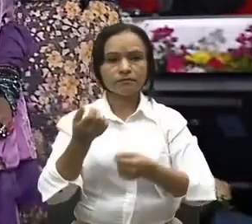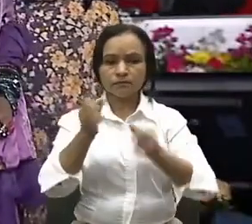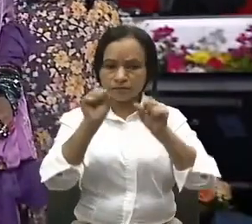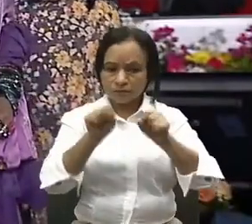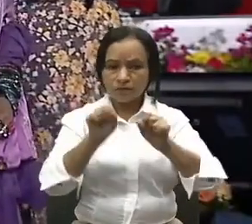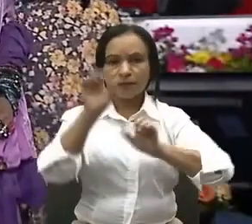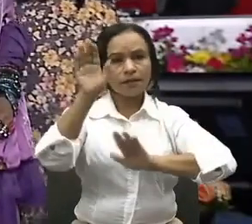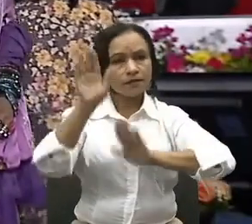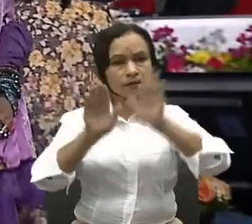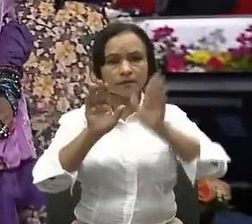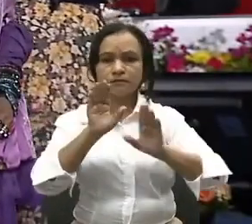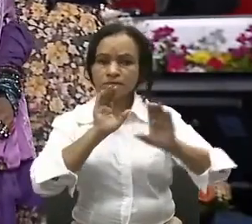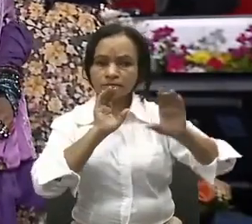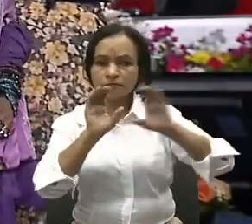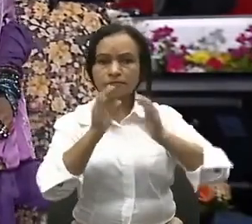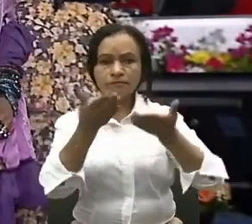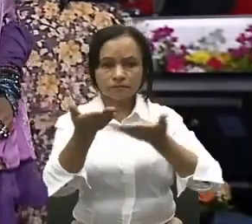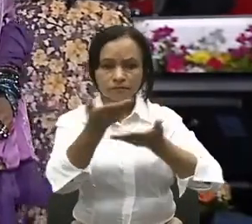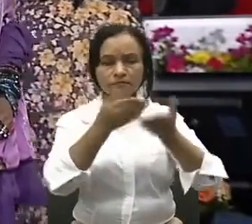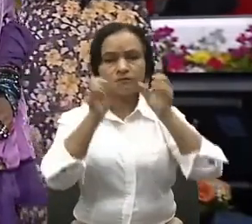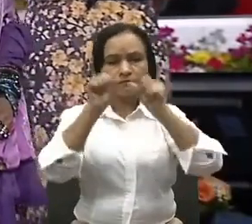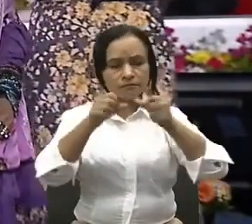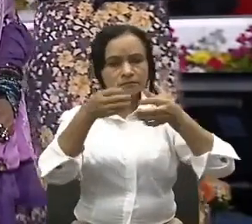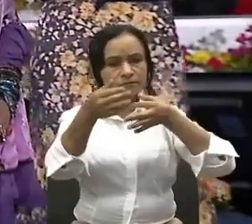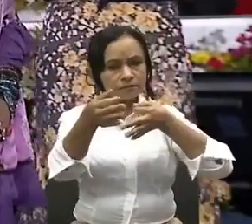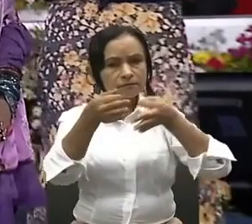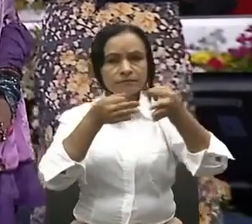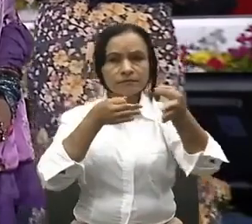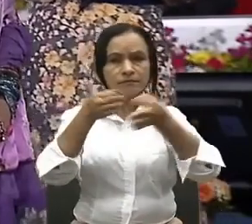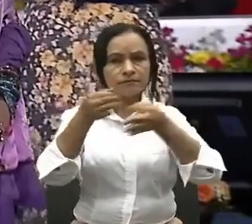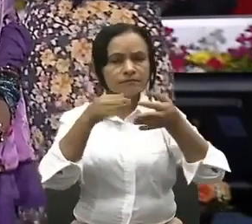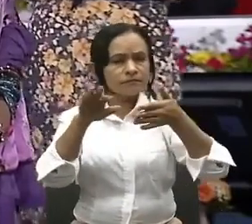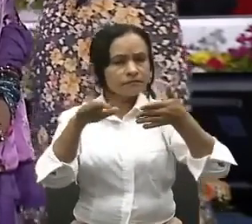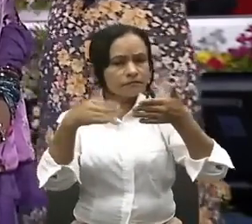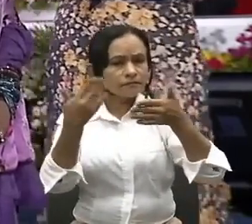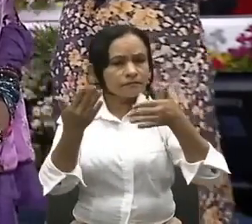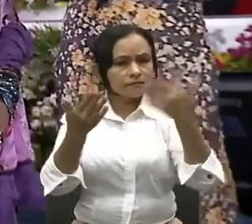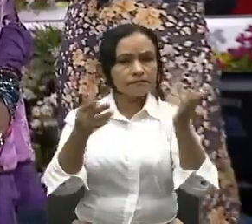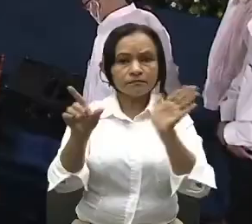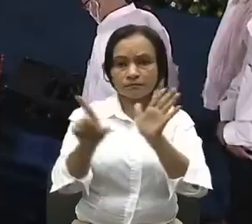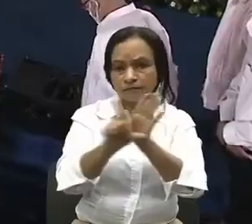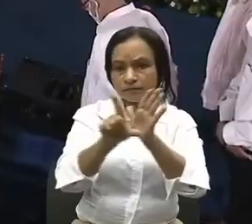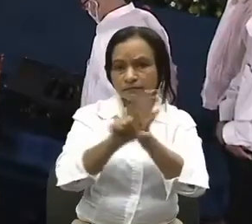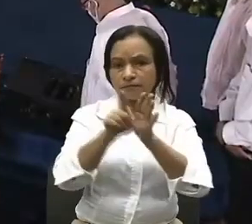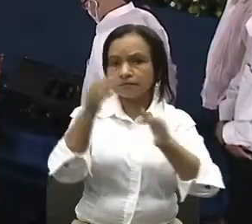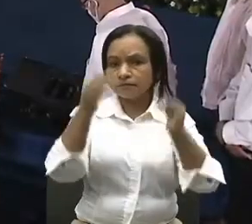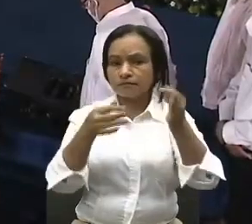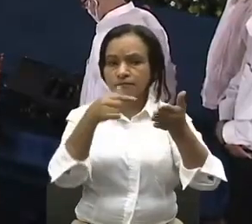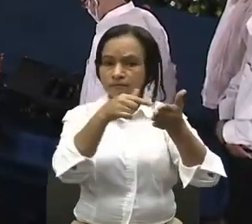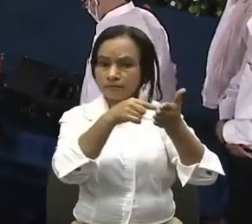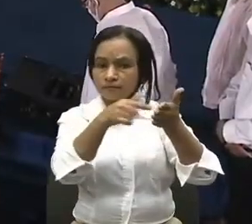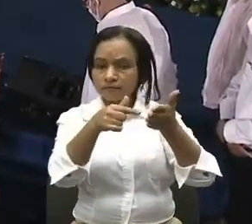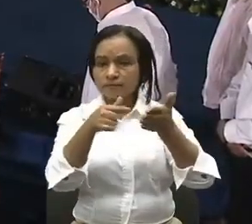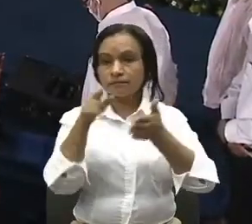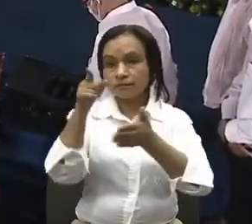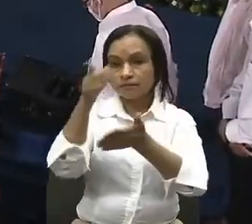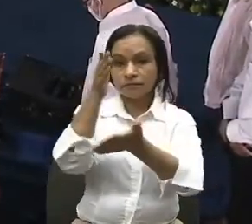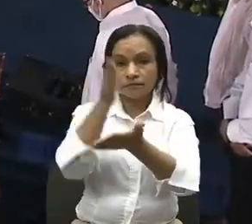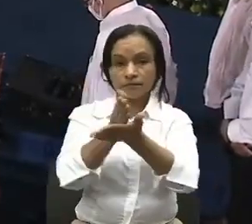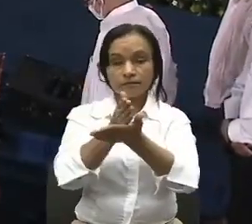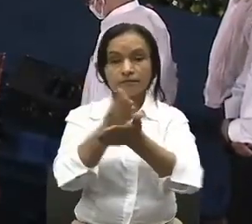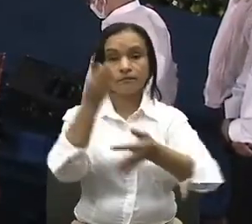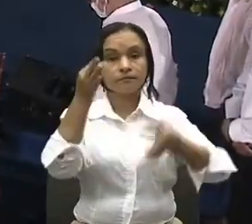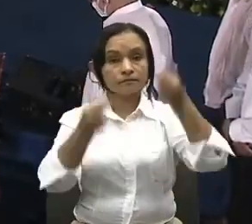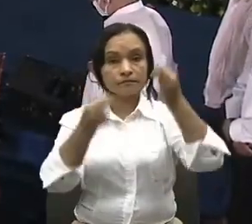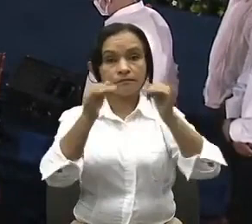nosotros y le podemos explicar sobre qué bases jurídicas legales, partiendo del fallo de la Corte,